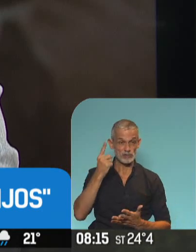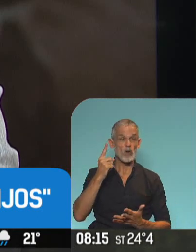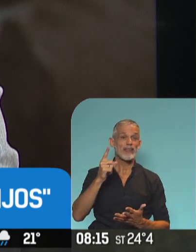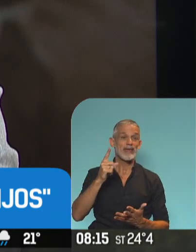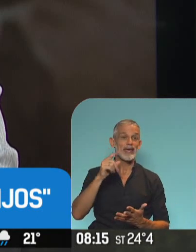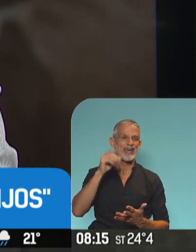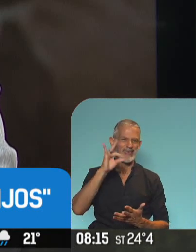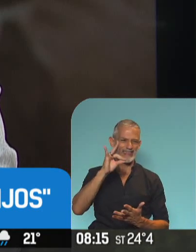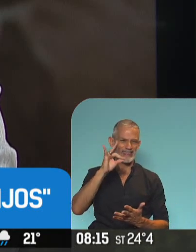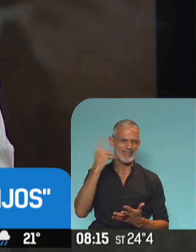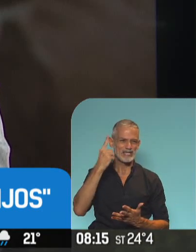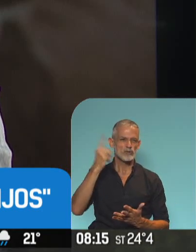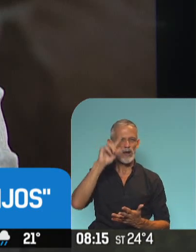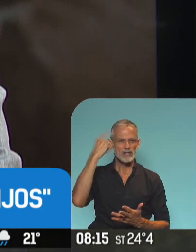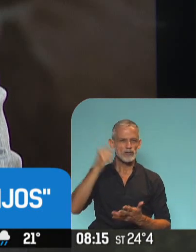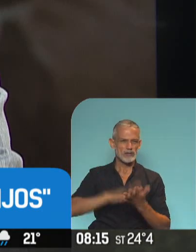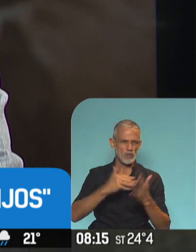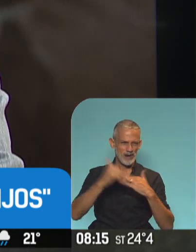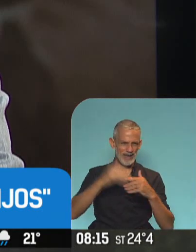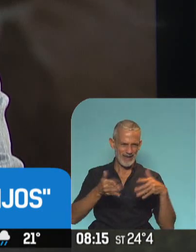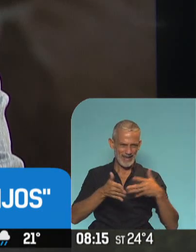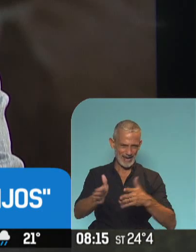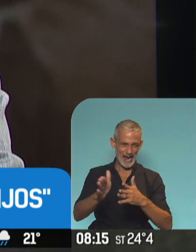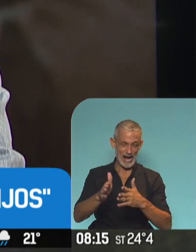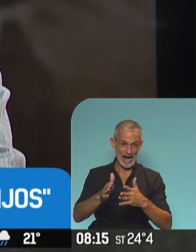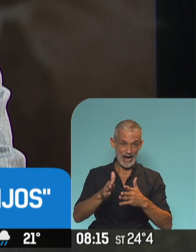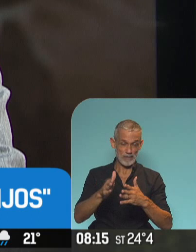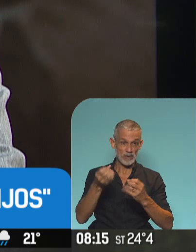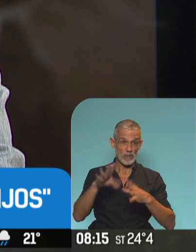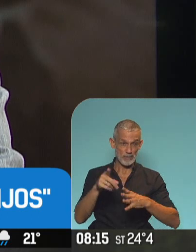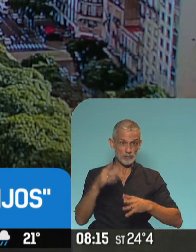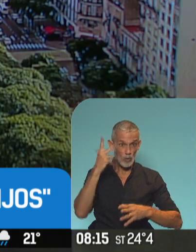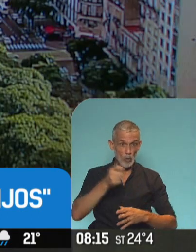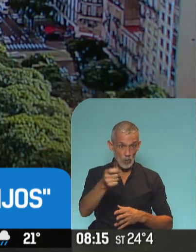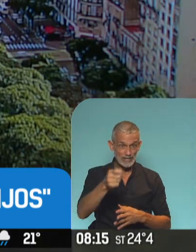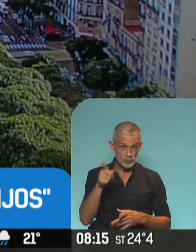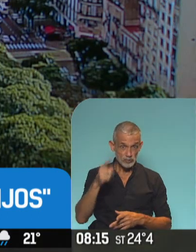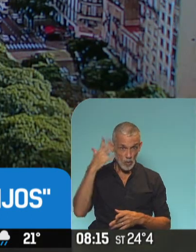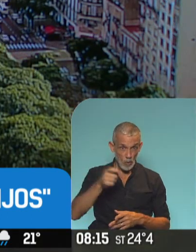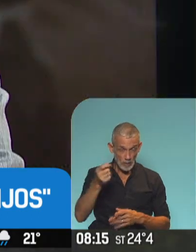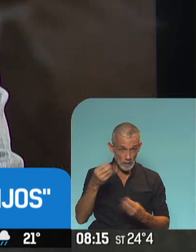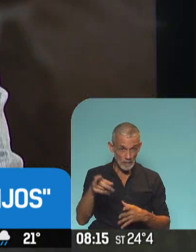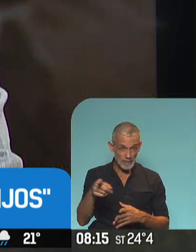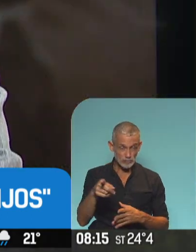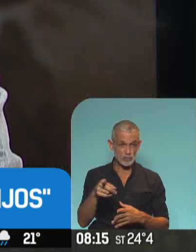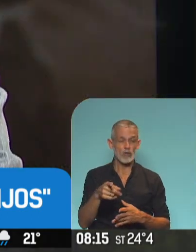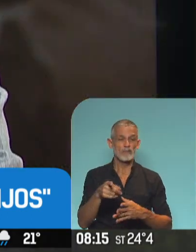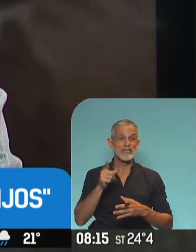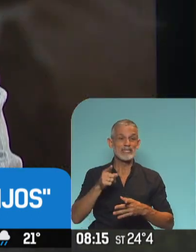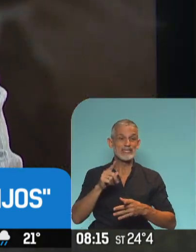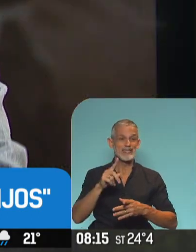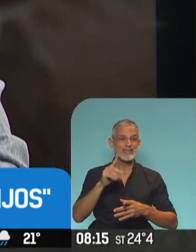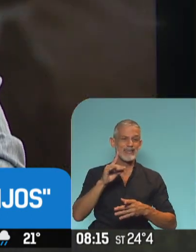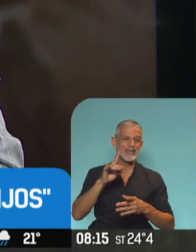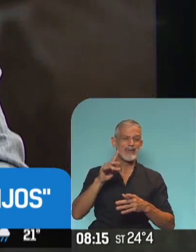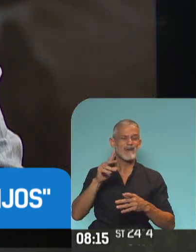de Vialidad Nacional arrancó. Como director de Vialidad Nacional. Fue el que inició la causa. Fue el que inició la causa. Y los de Vialidad